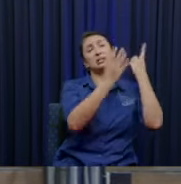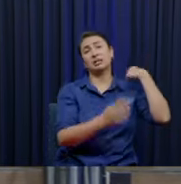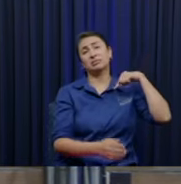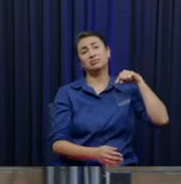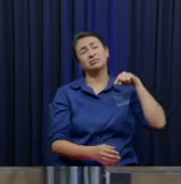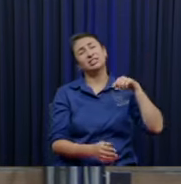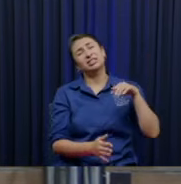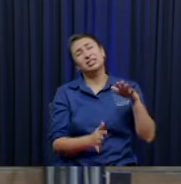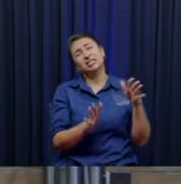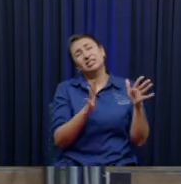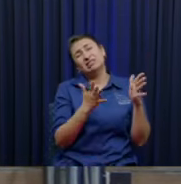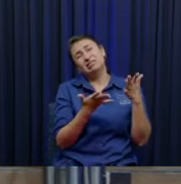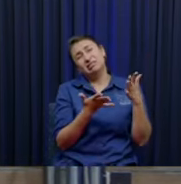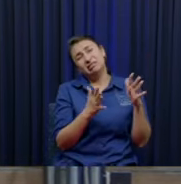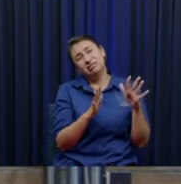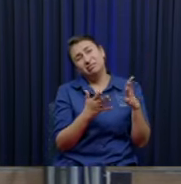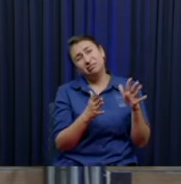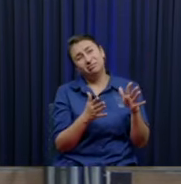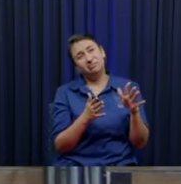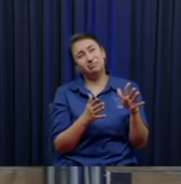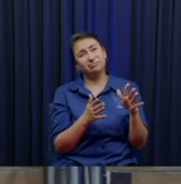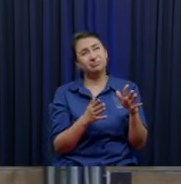la generación. ¿Y nosotros qué?